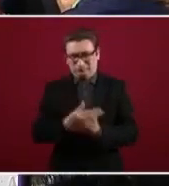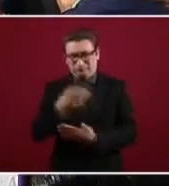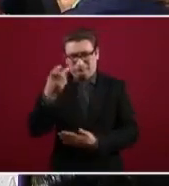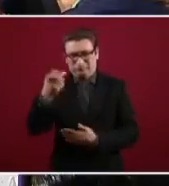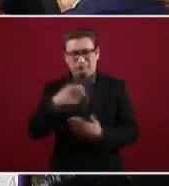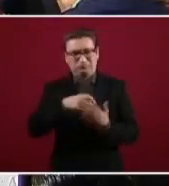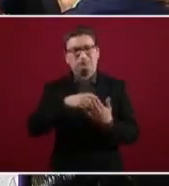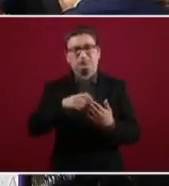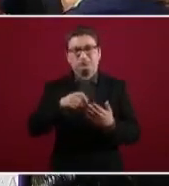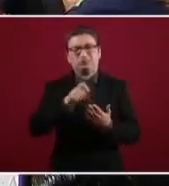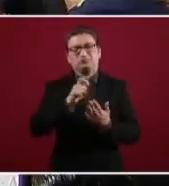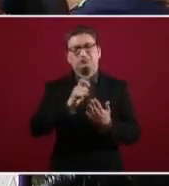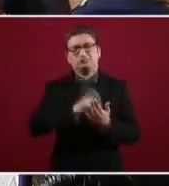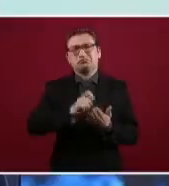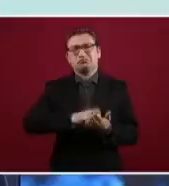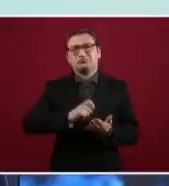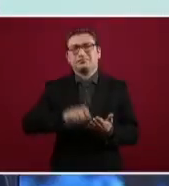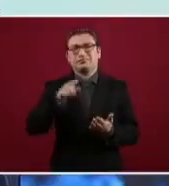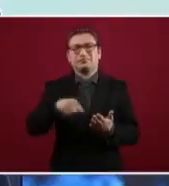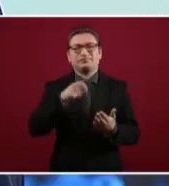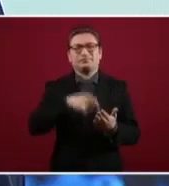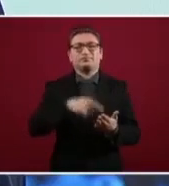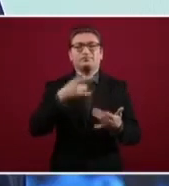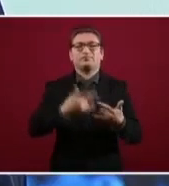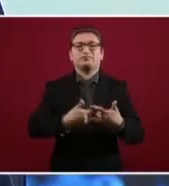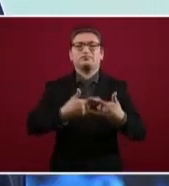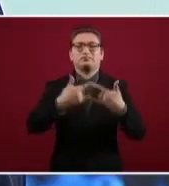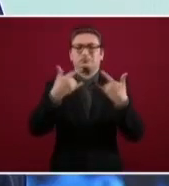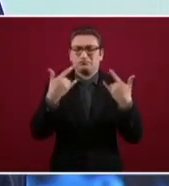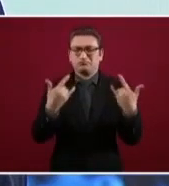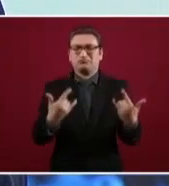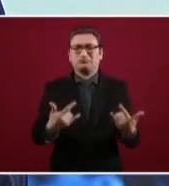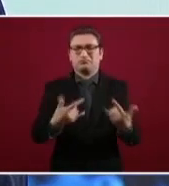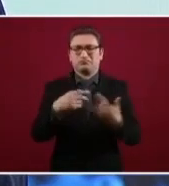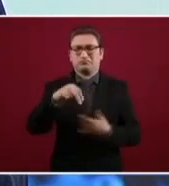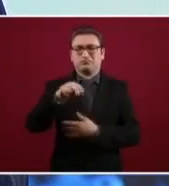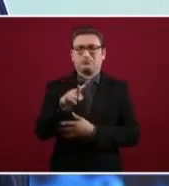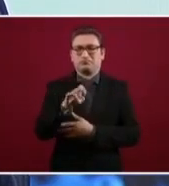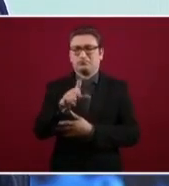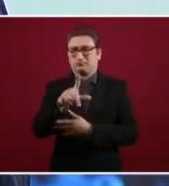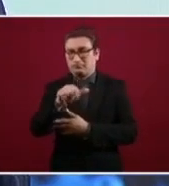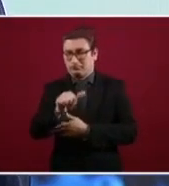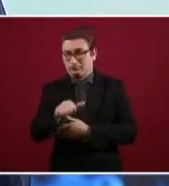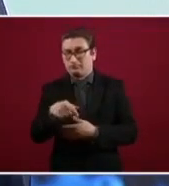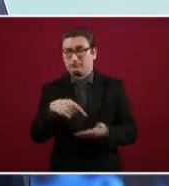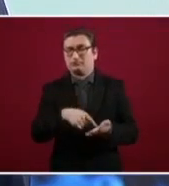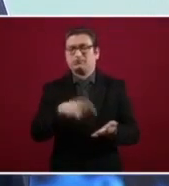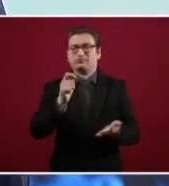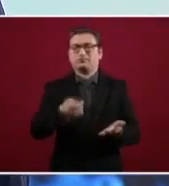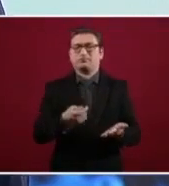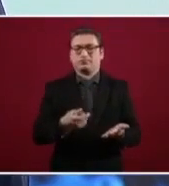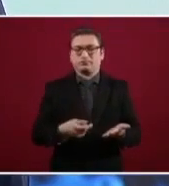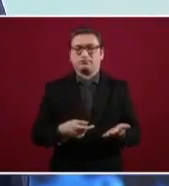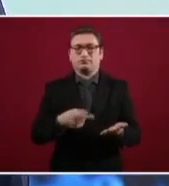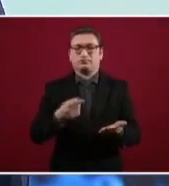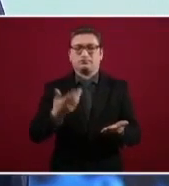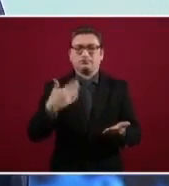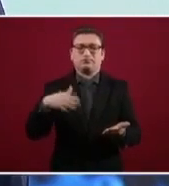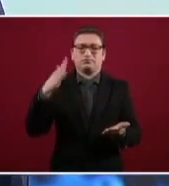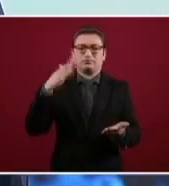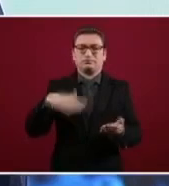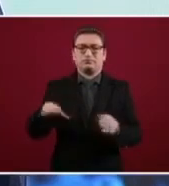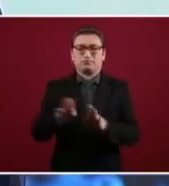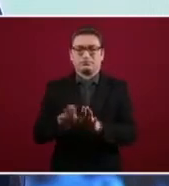es una novela es una historia novelada de el asilo